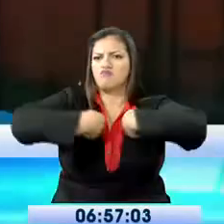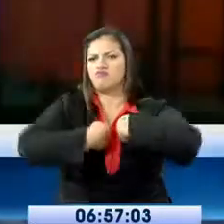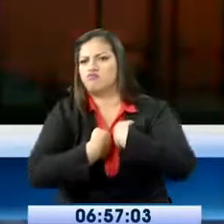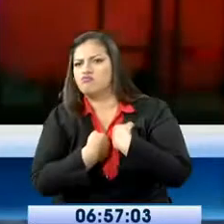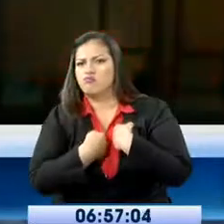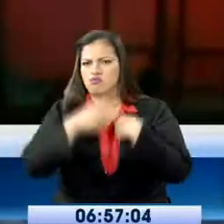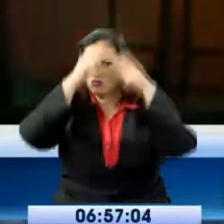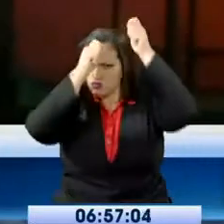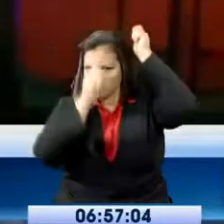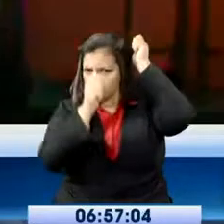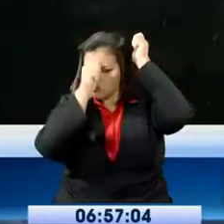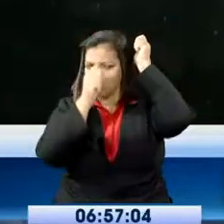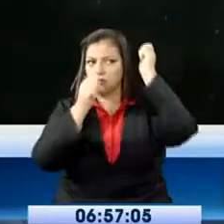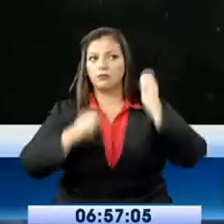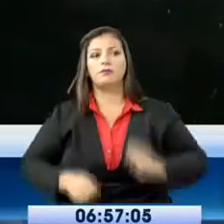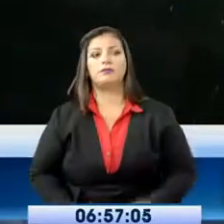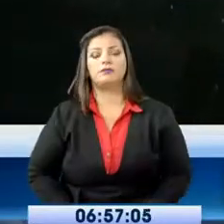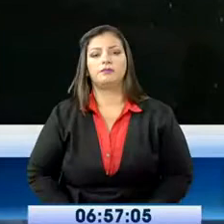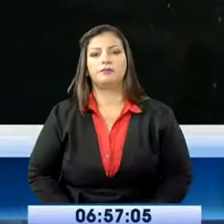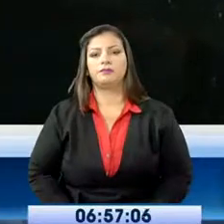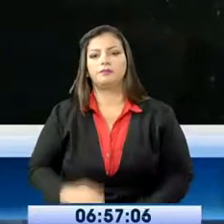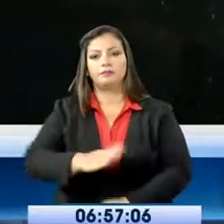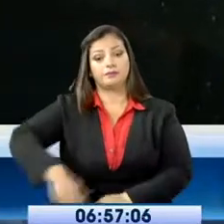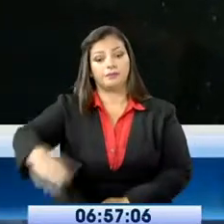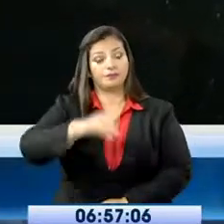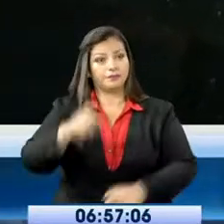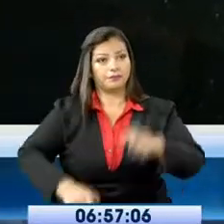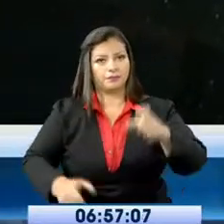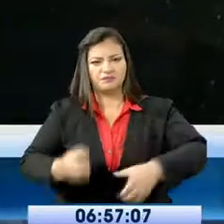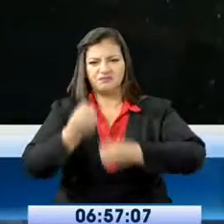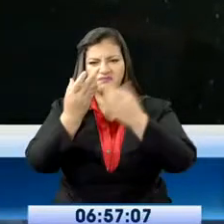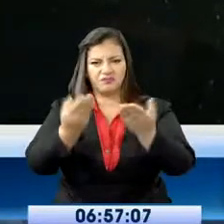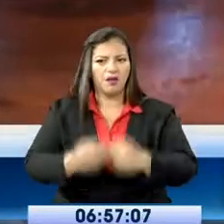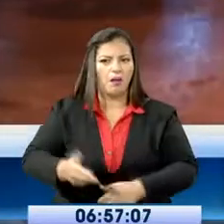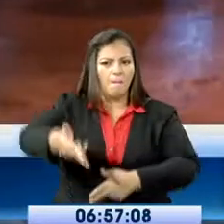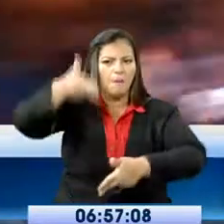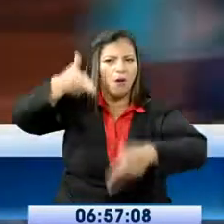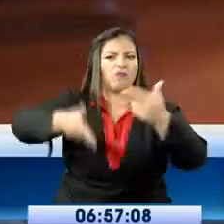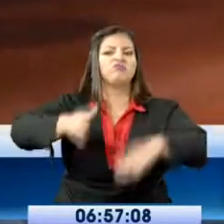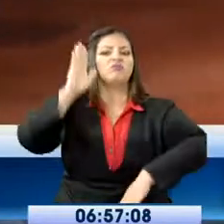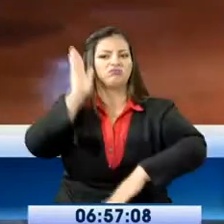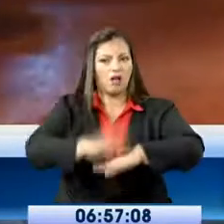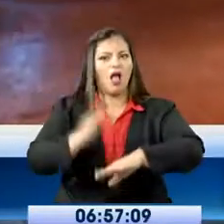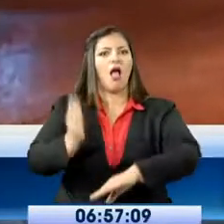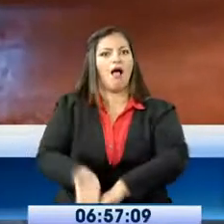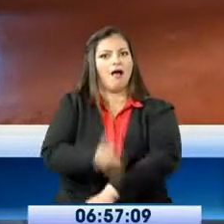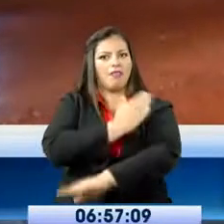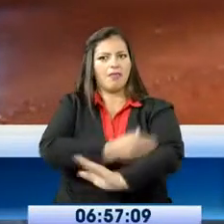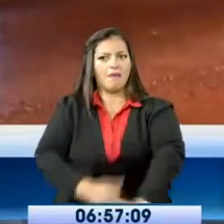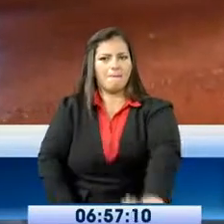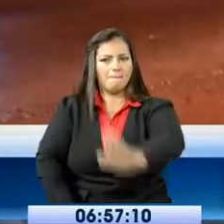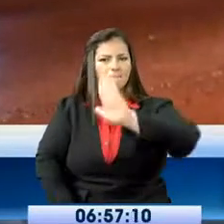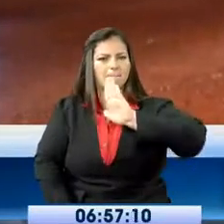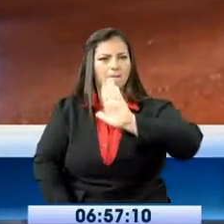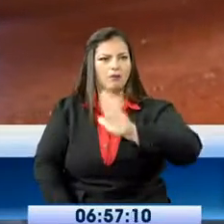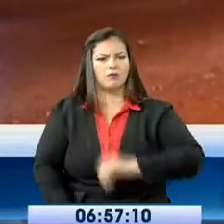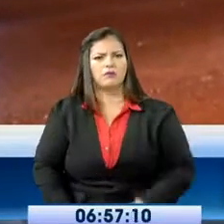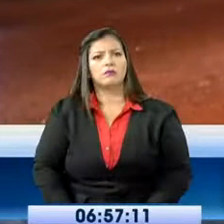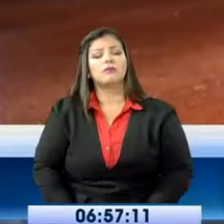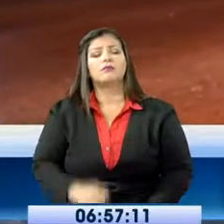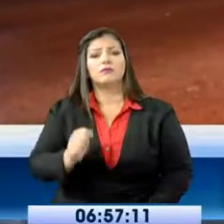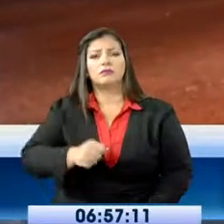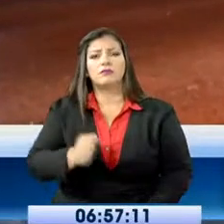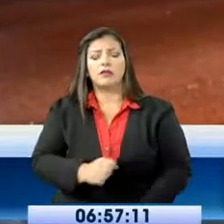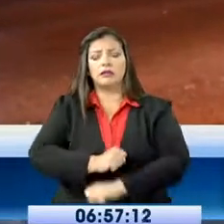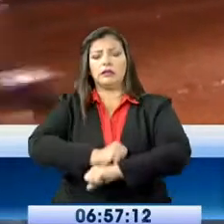sector sospechan que la balacera obedezca a una retaliación. Temprano pasó una chica en un carro con un bebé y uno